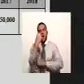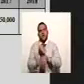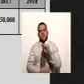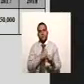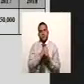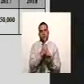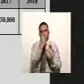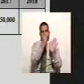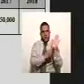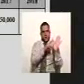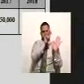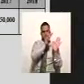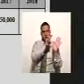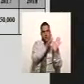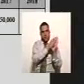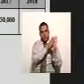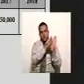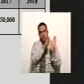año